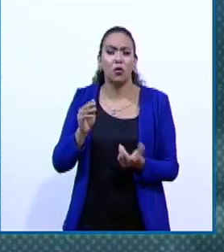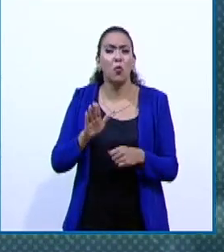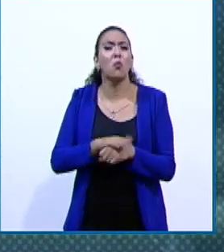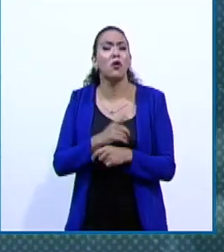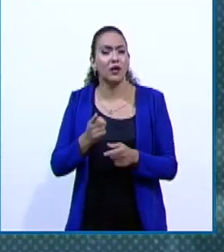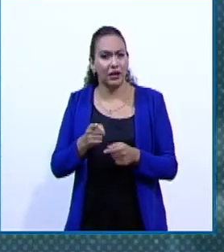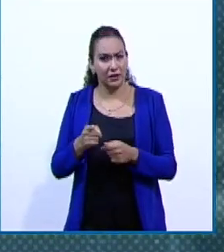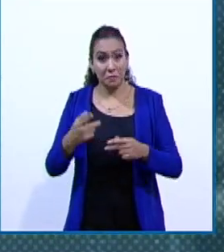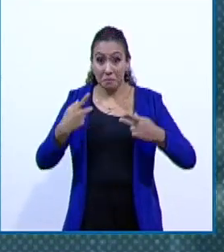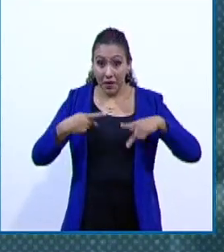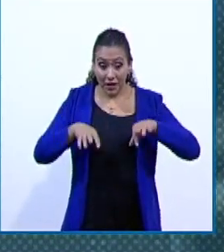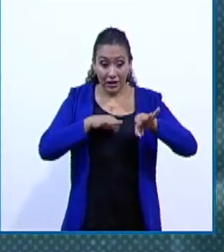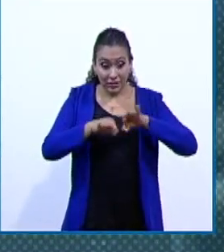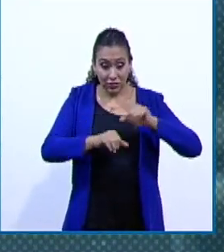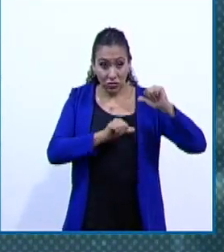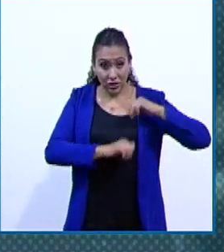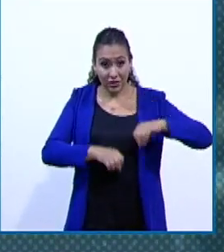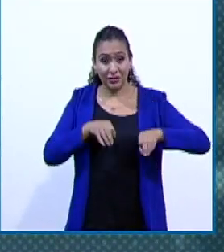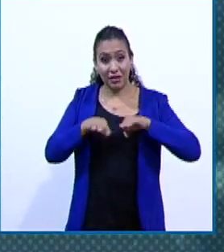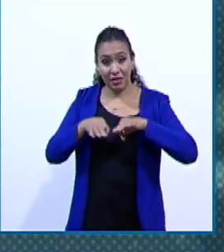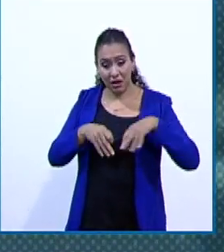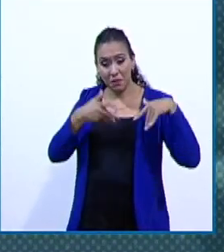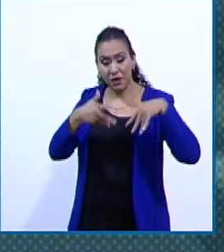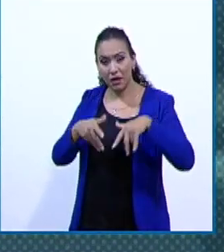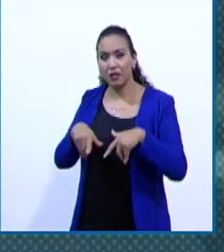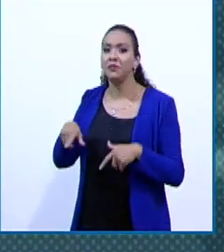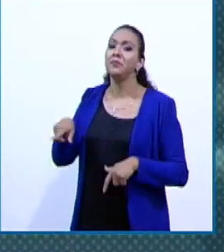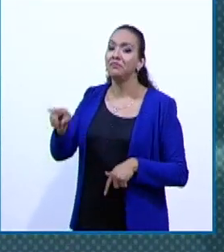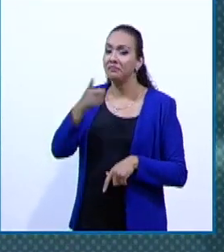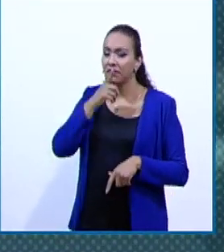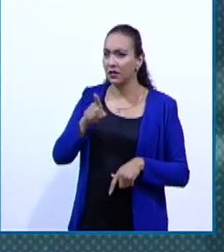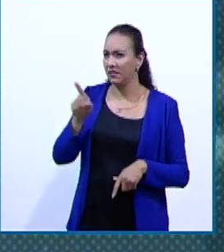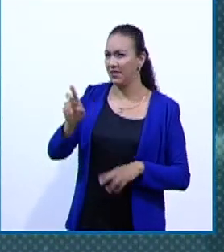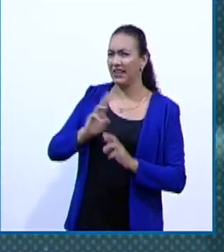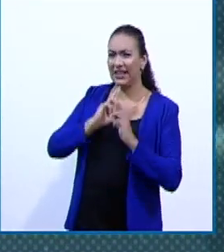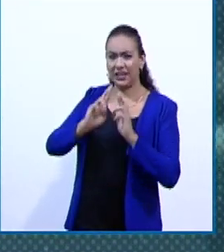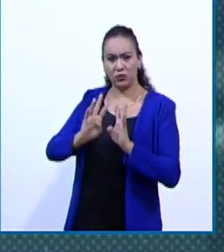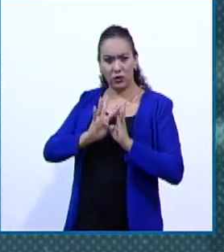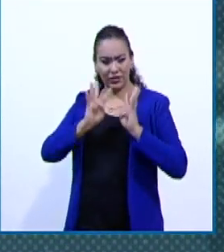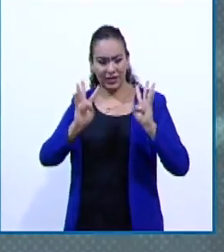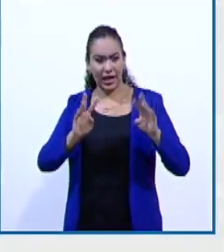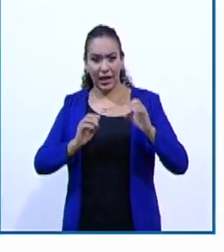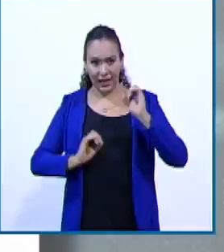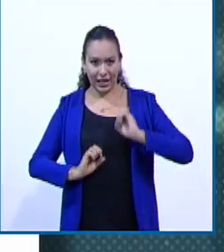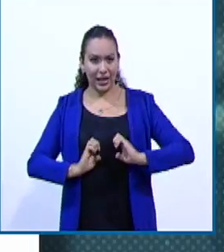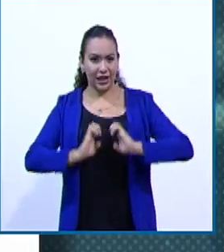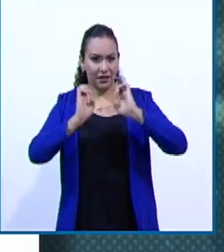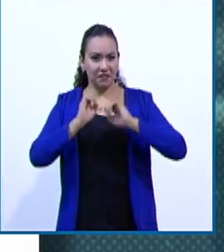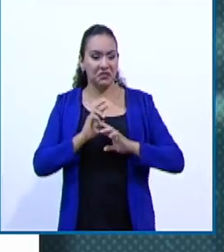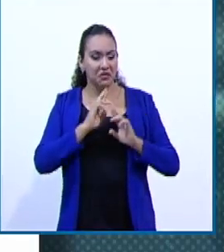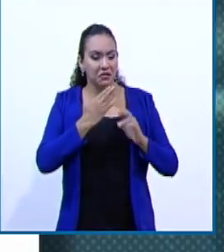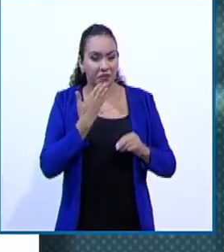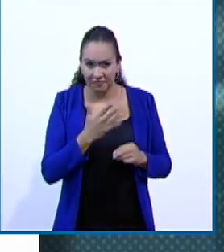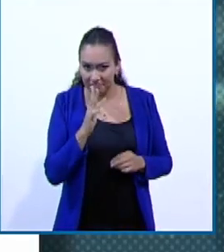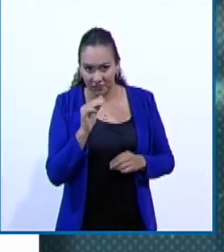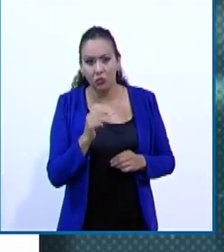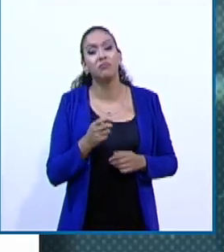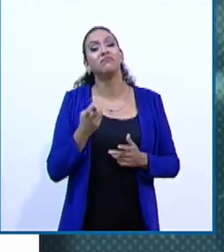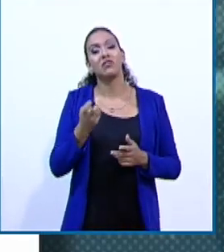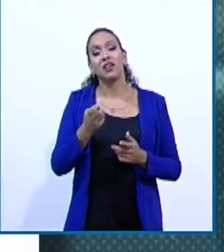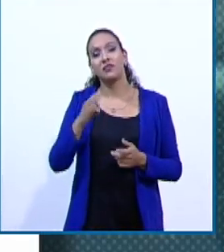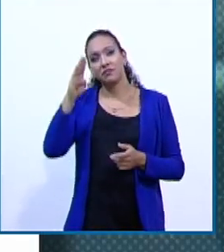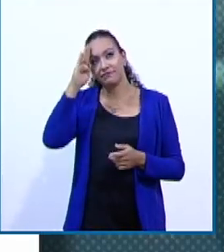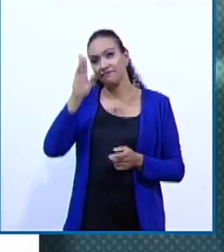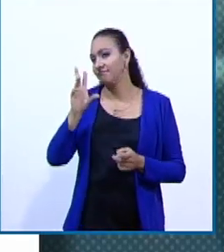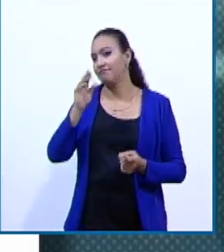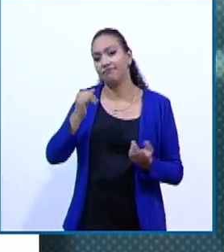trabajadores, motivo por el cual han decidido mantener la suspensión. Indicó que es alarmante que las suspensiones decretadas contra la reforma